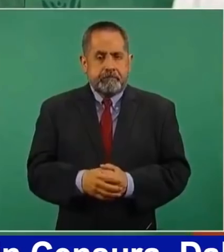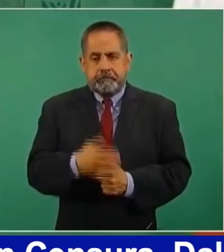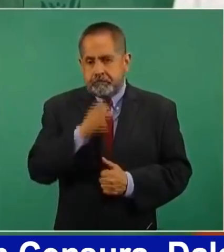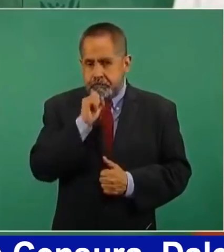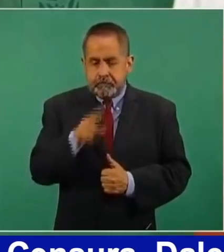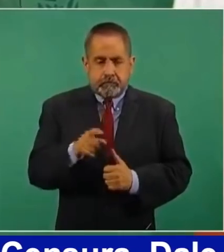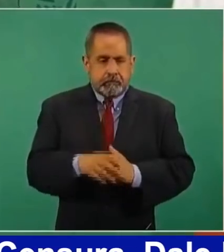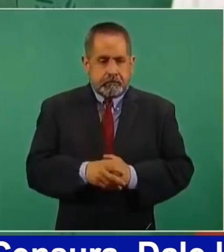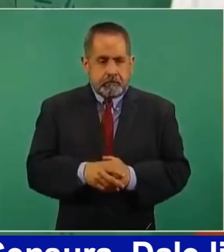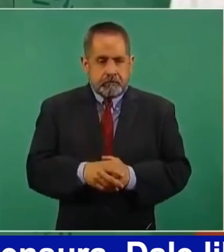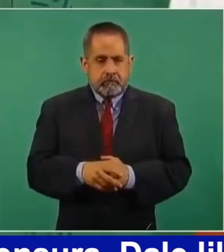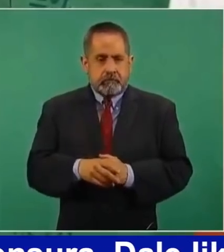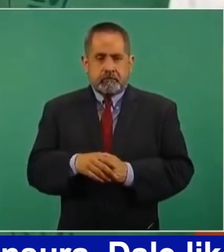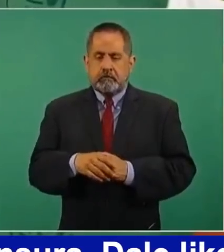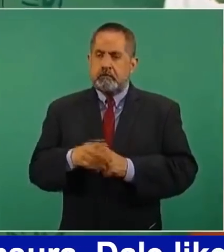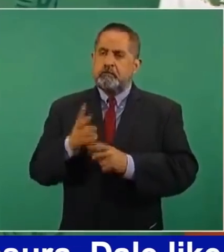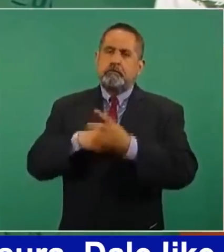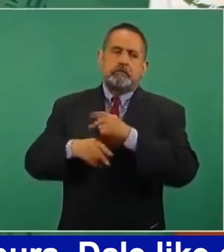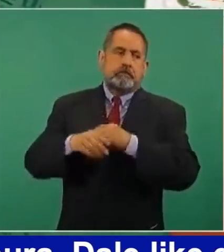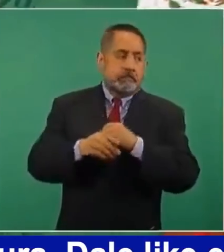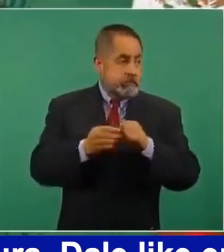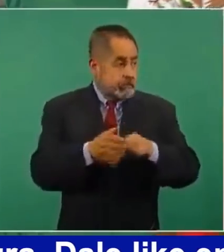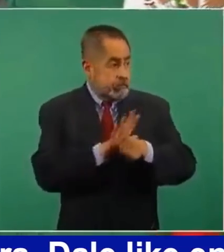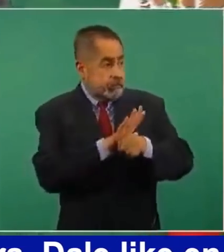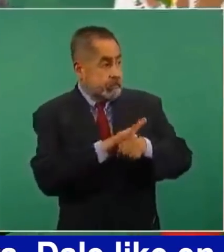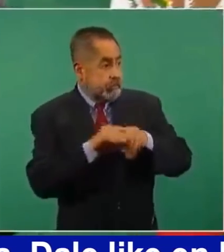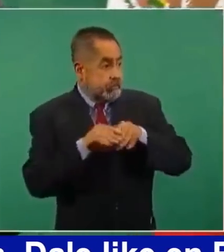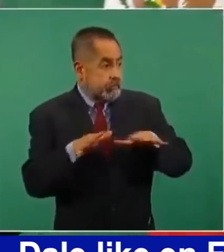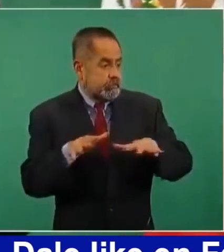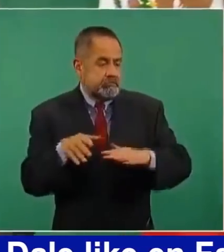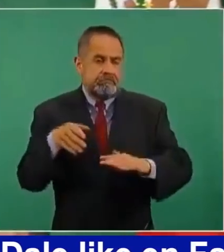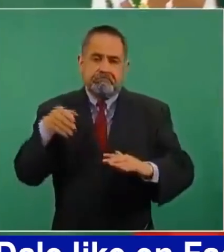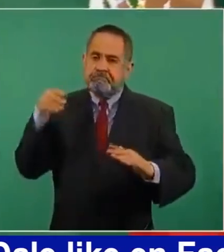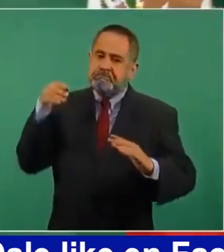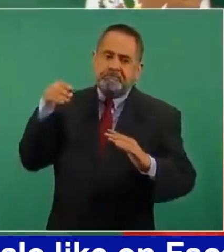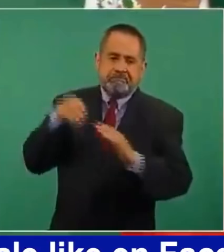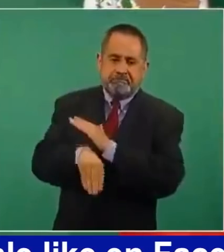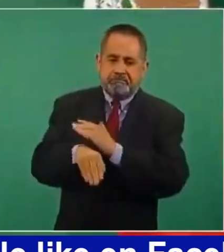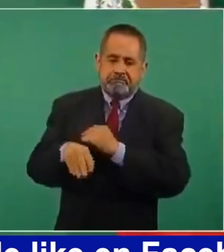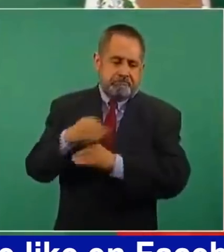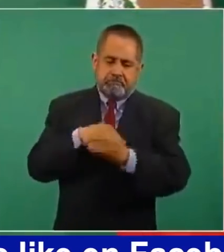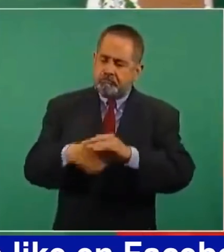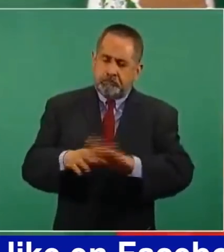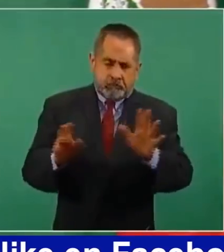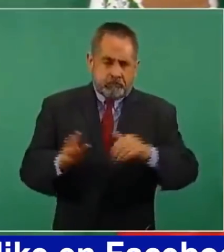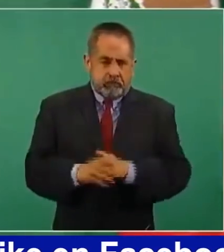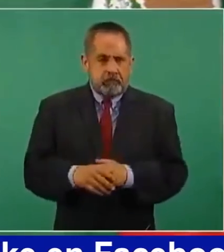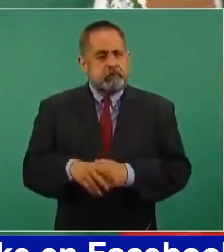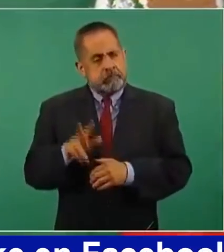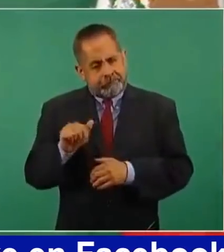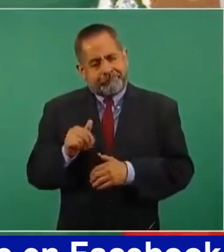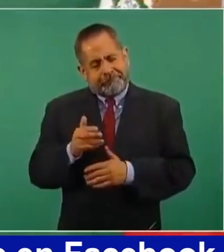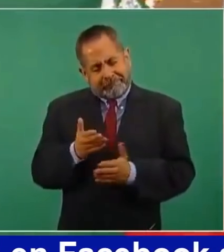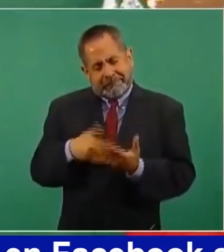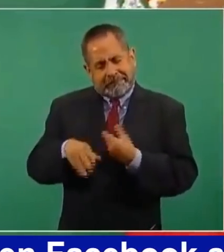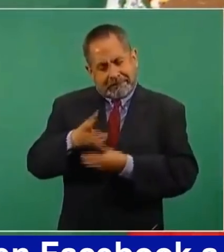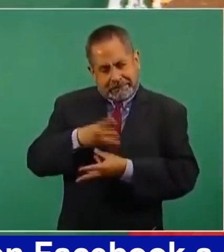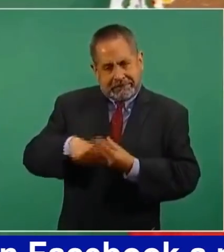y se precipitó todo con la pandemia. Entonces vamos a salir, estamos